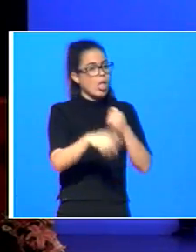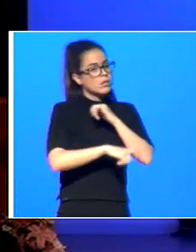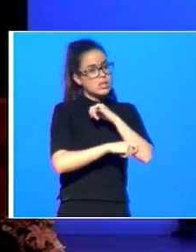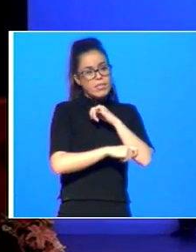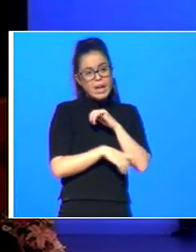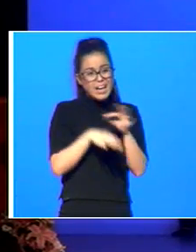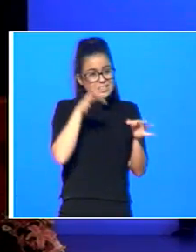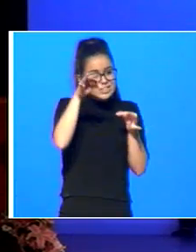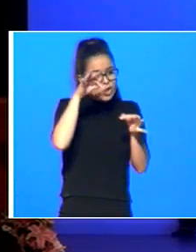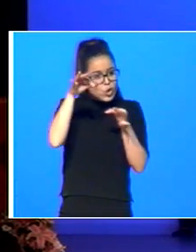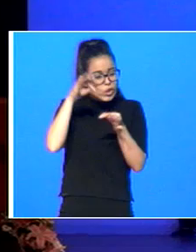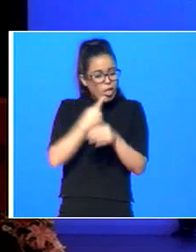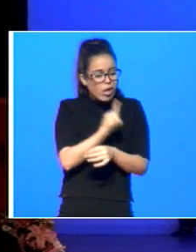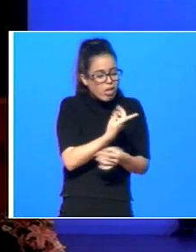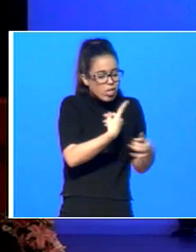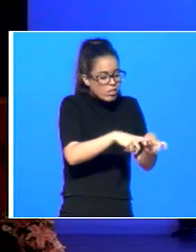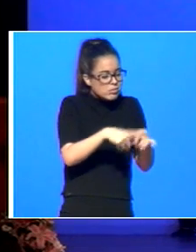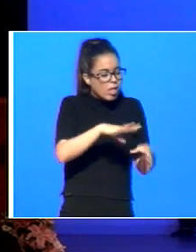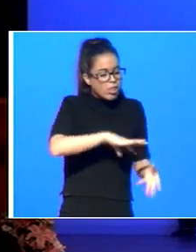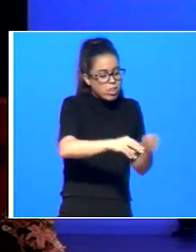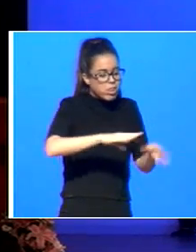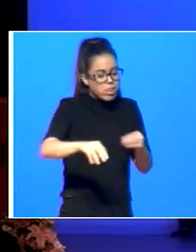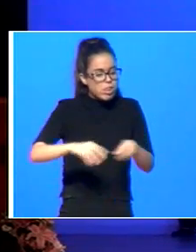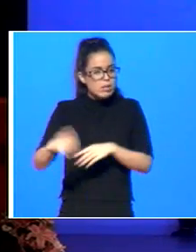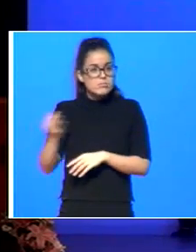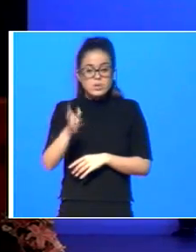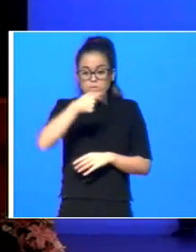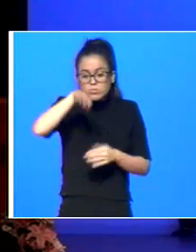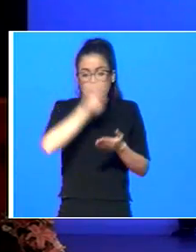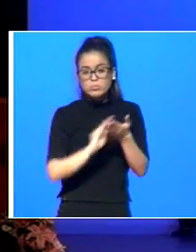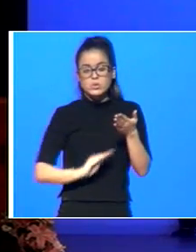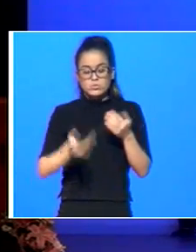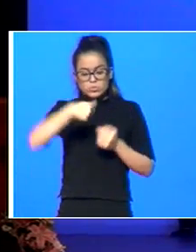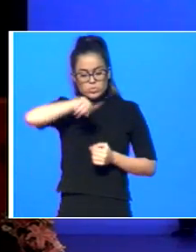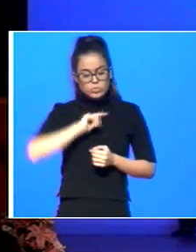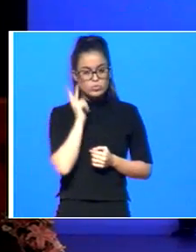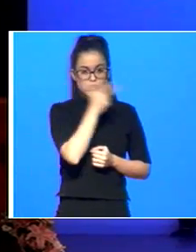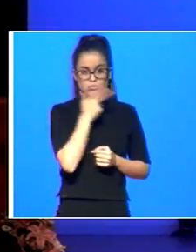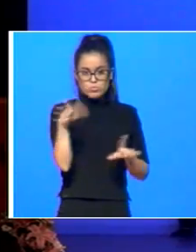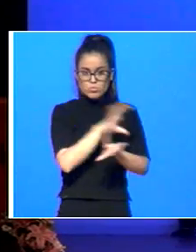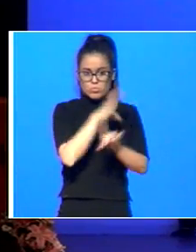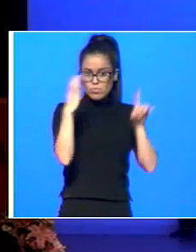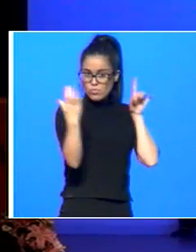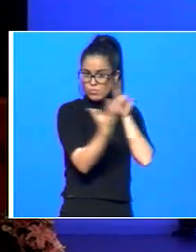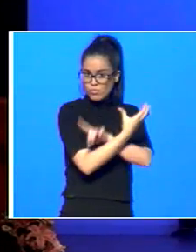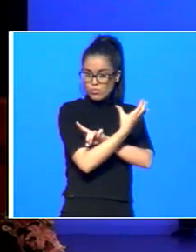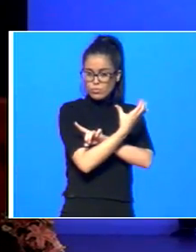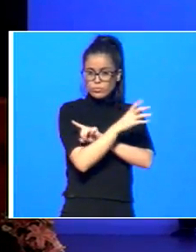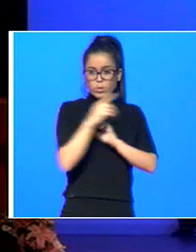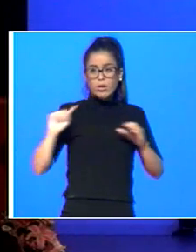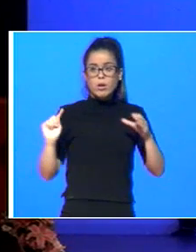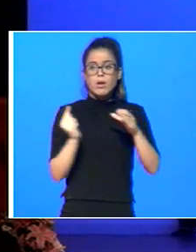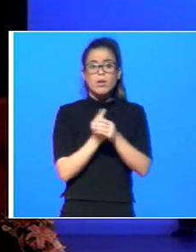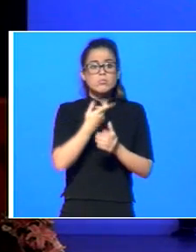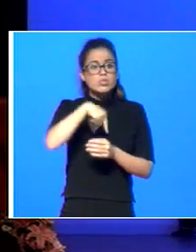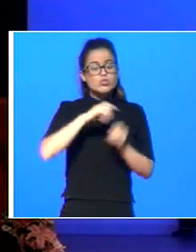erabili. Hemen aipatu dira, nik ikusi dut horri datzita, eta gure ikastetxean ikaskomunidadien ikuspegitzik erabiltzen dira zenik estrategiak